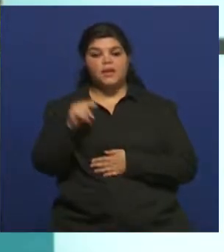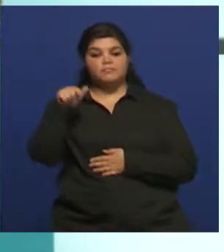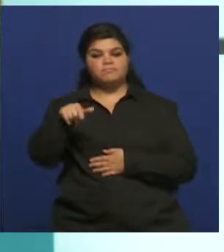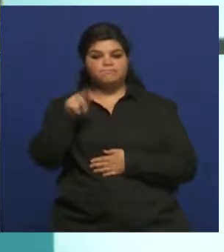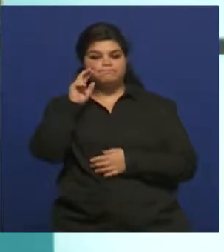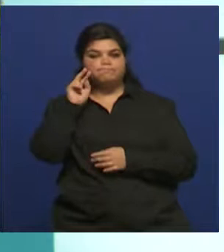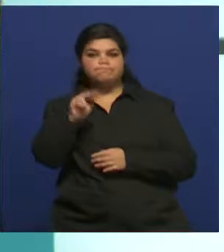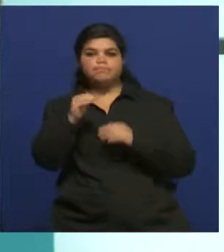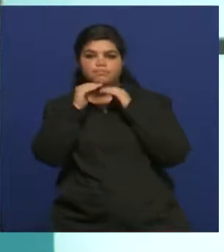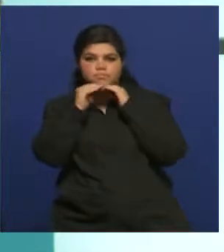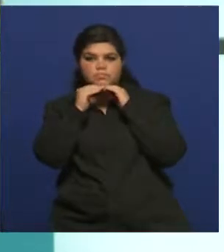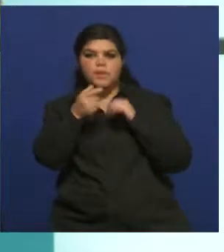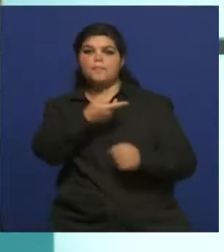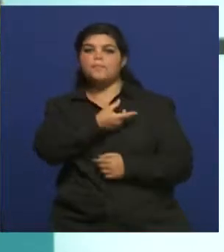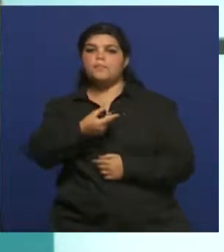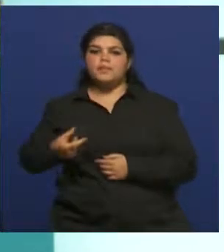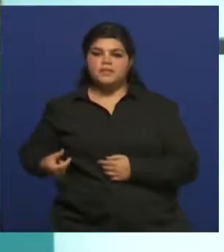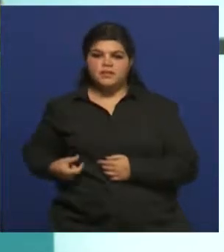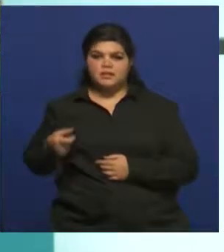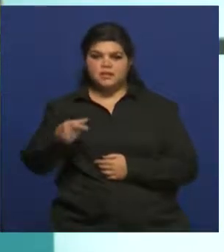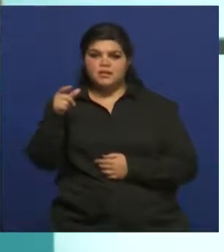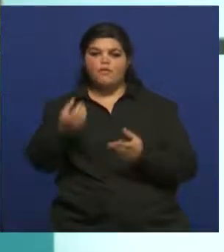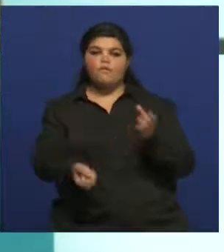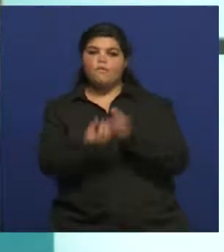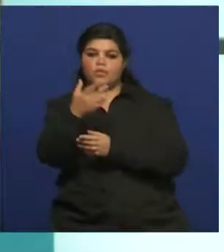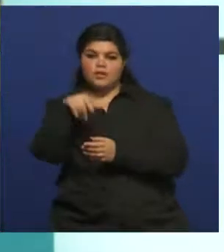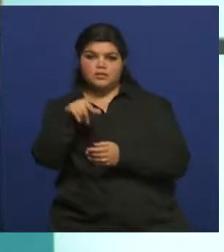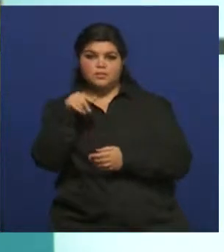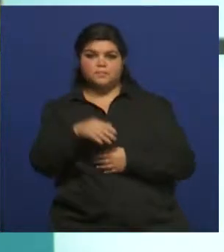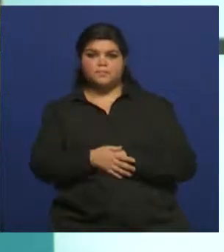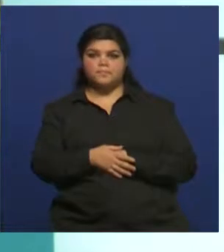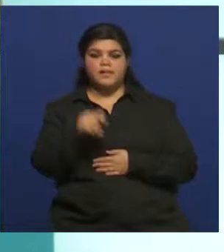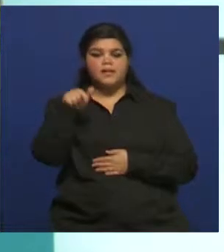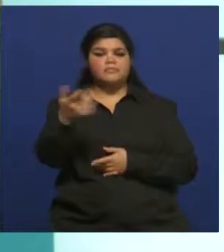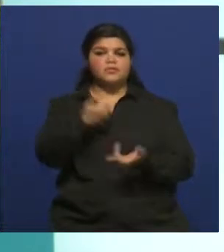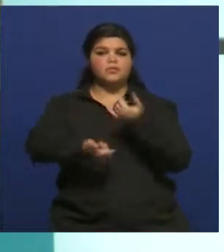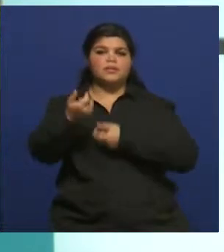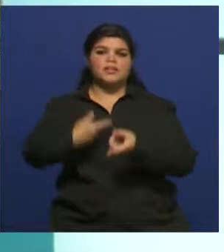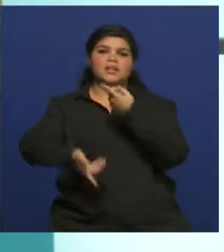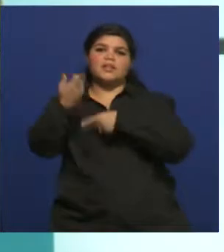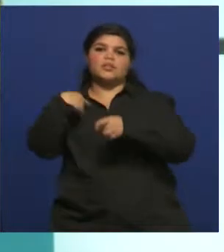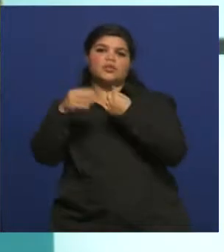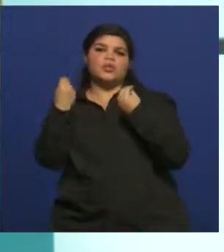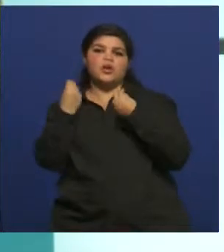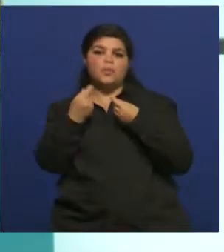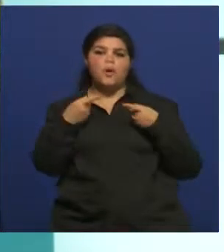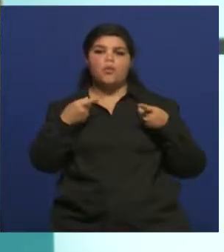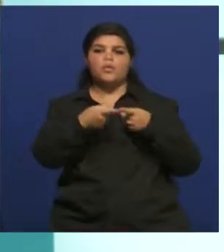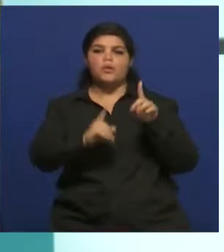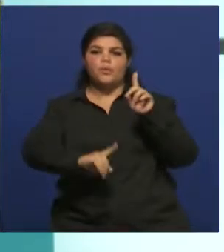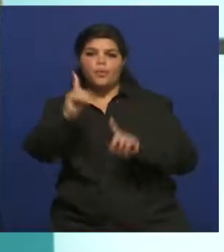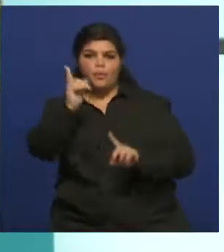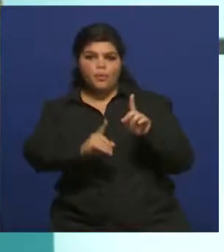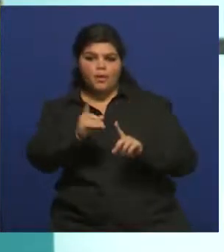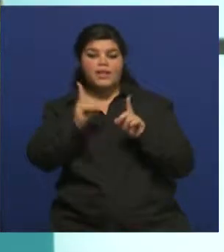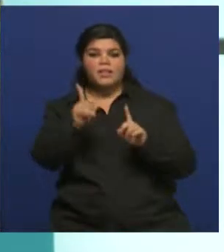La nota de la presidente de esta fundación, que bueno, nos comentaba un poco la historia, los objetivos que tiene y bueno, el servicio que le